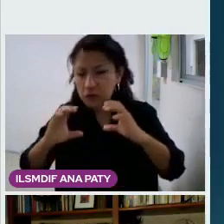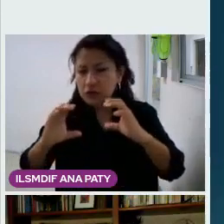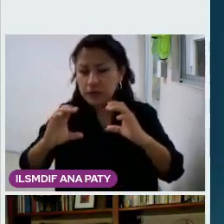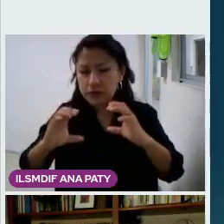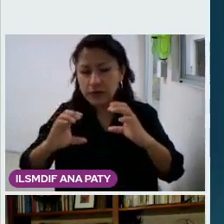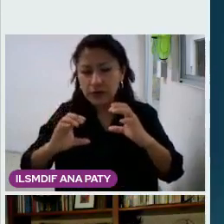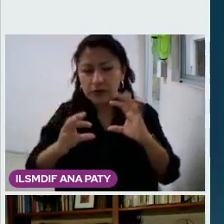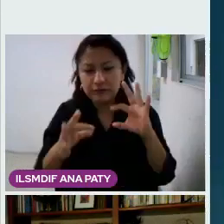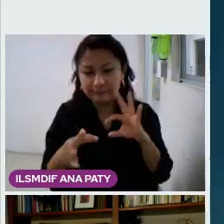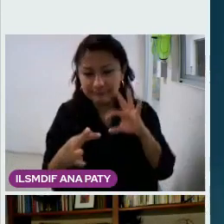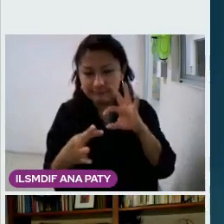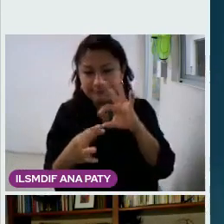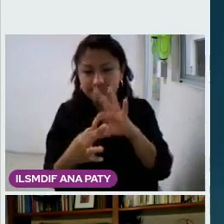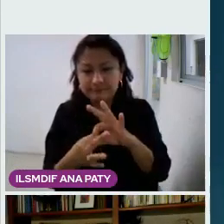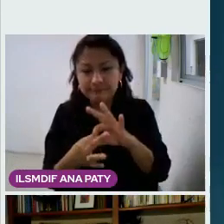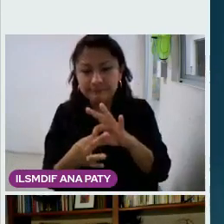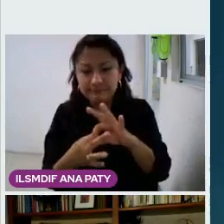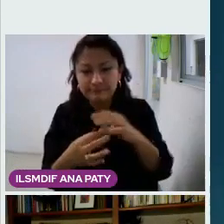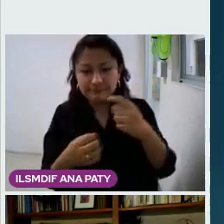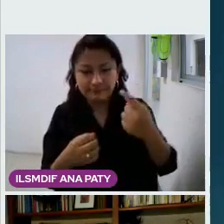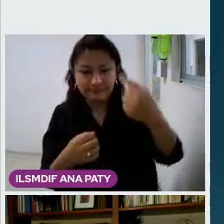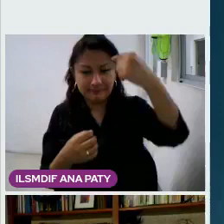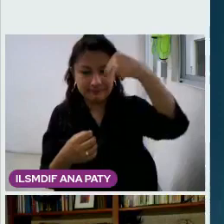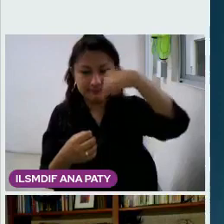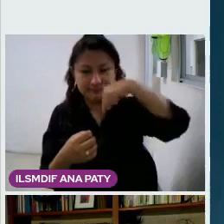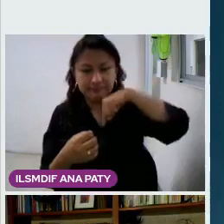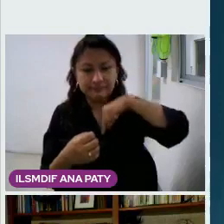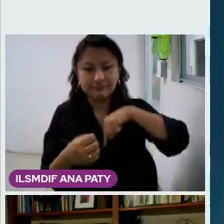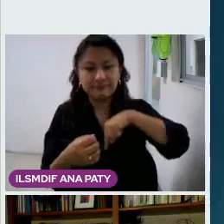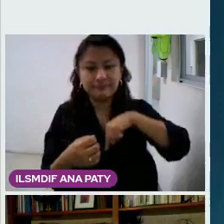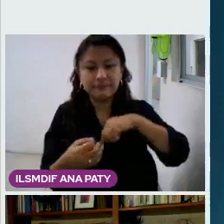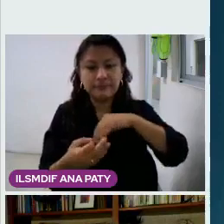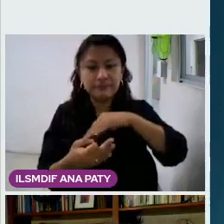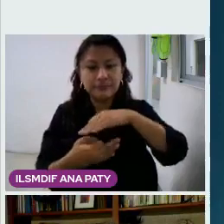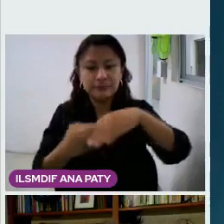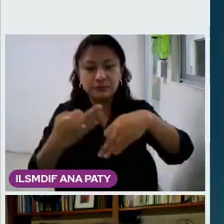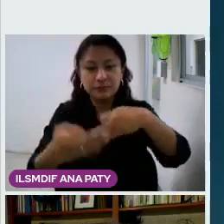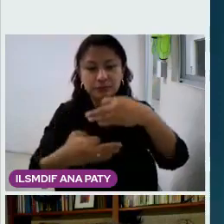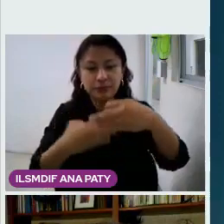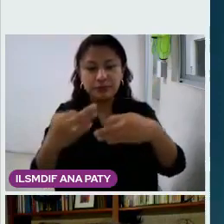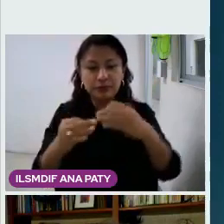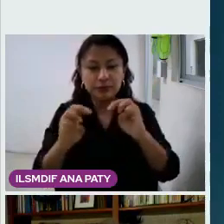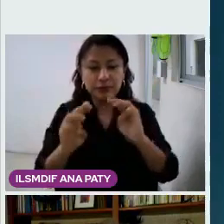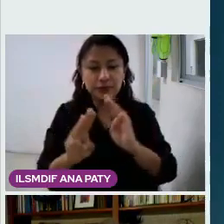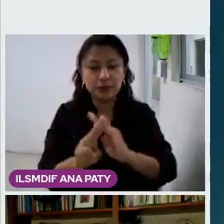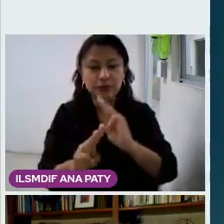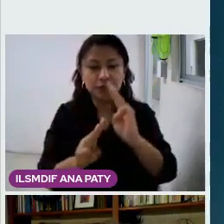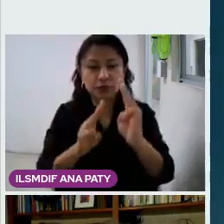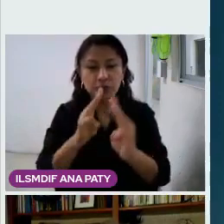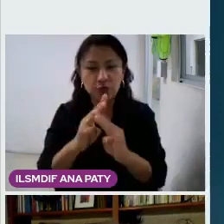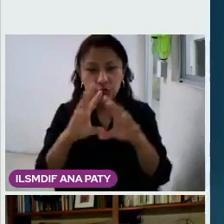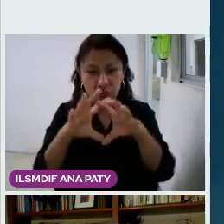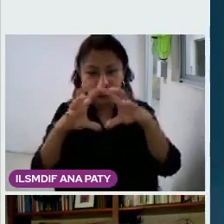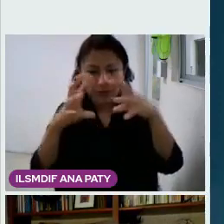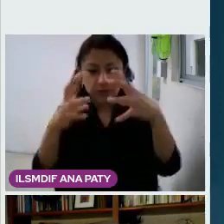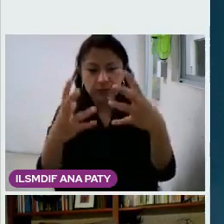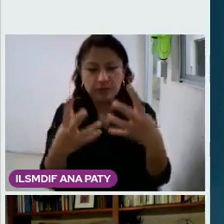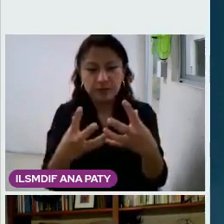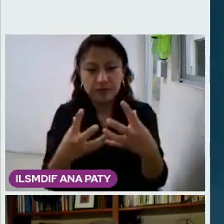las personas intérpretes de lengua de señas mexicana. Ahora sí, continuamos, mi querida doctora. Muchas